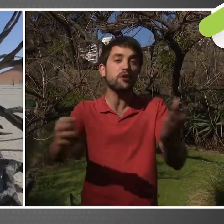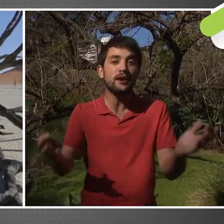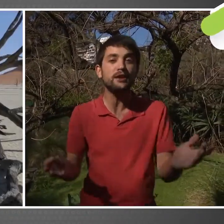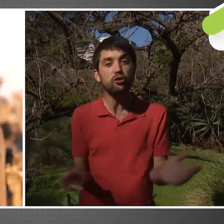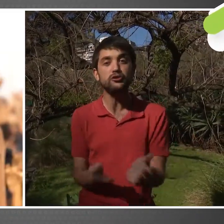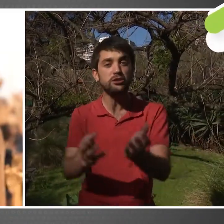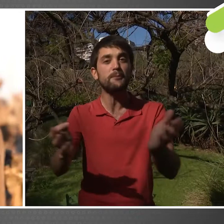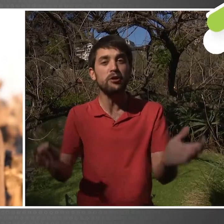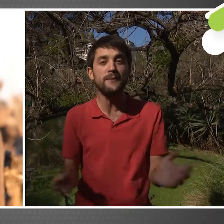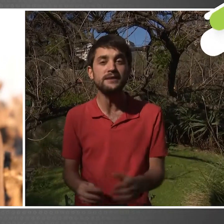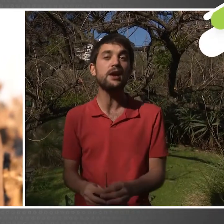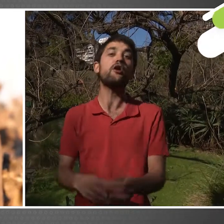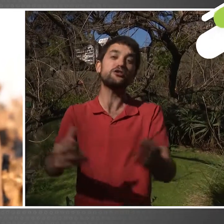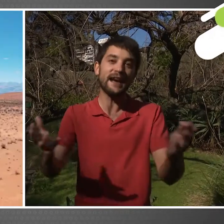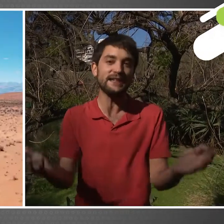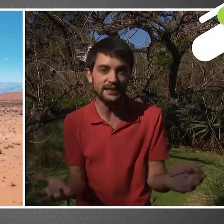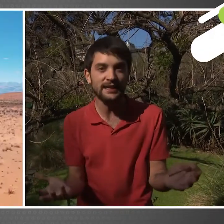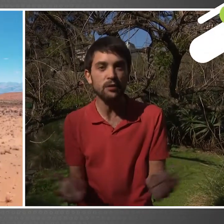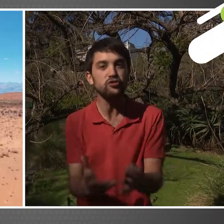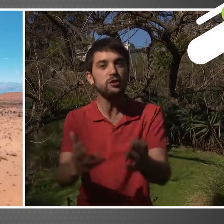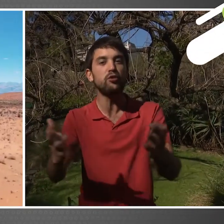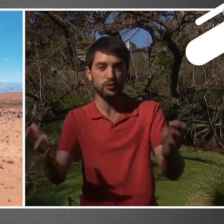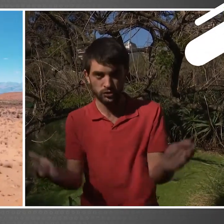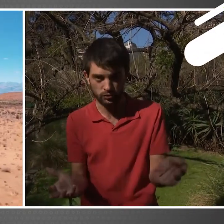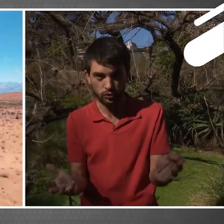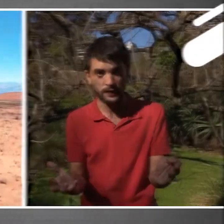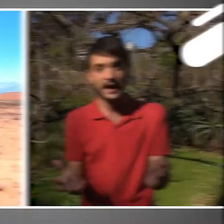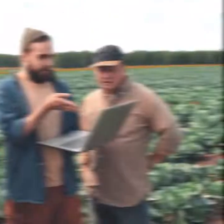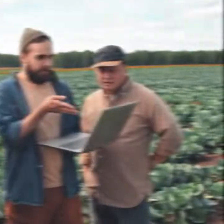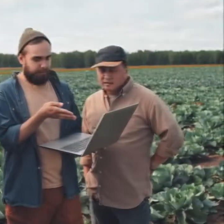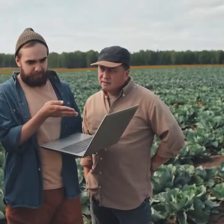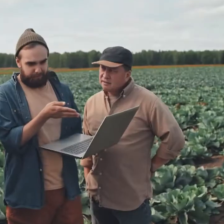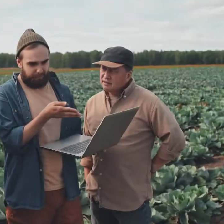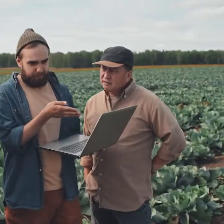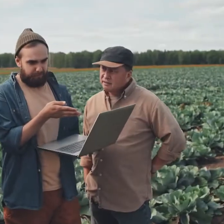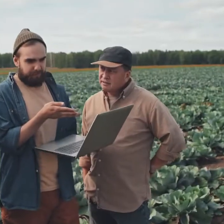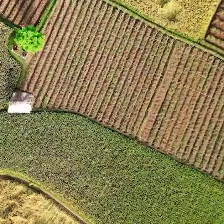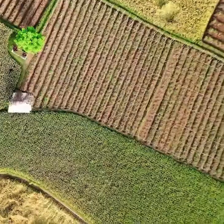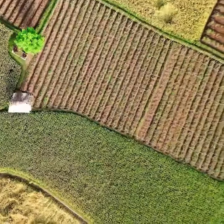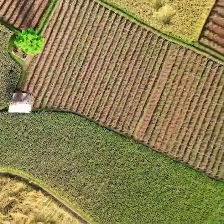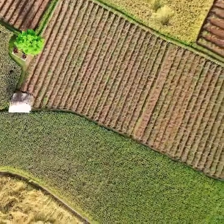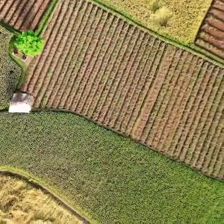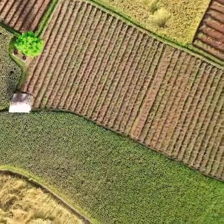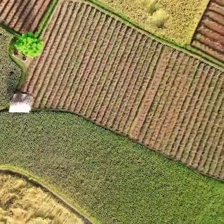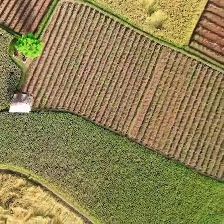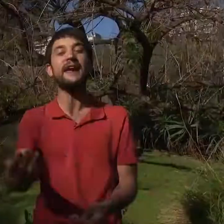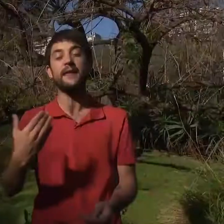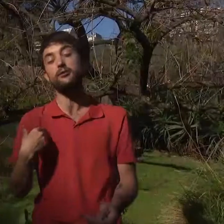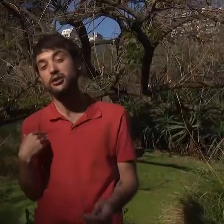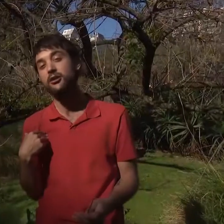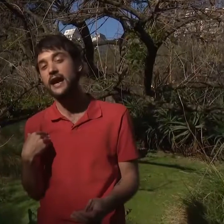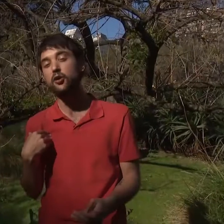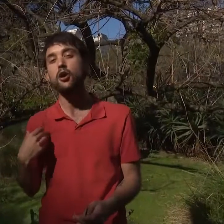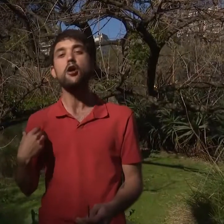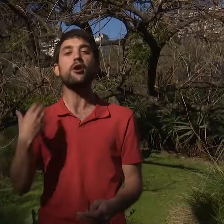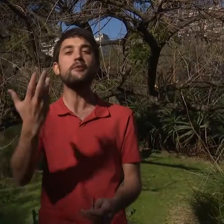su vez provoca todos estos problemas, o sea que se trata de un círculo vicioso, que requiere soluciones a nivel macro, pero que desde